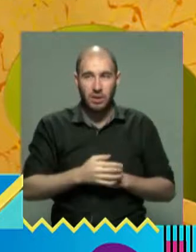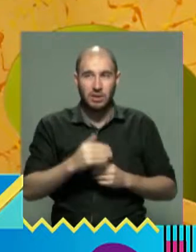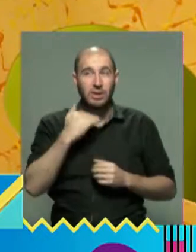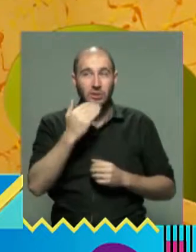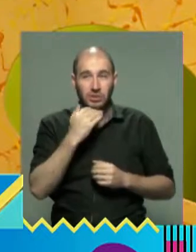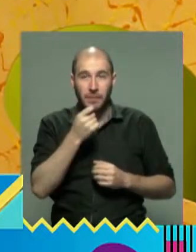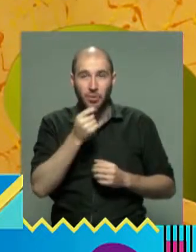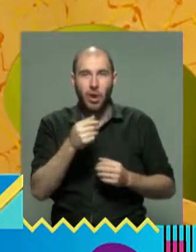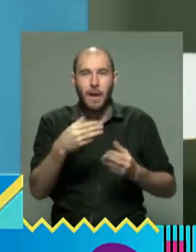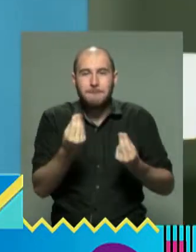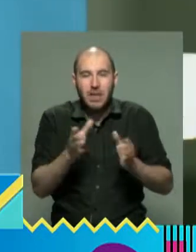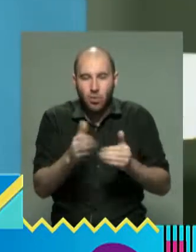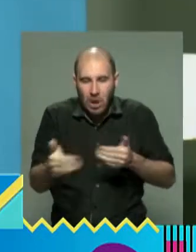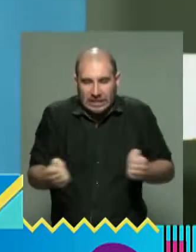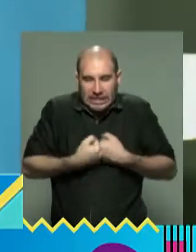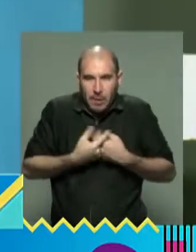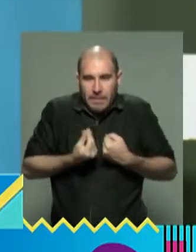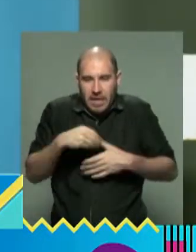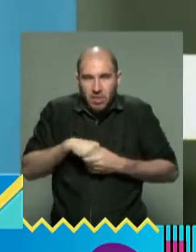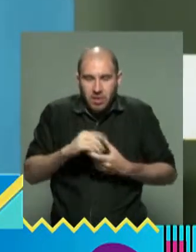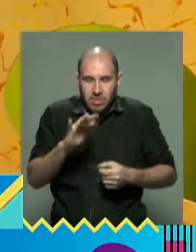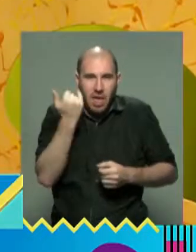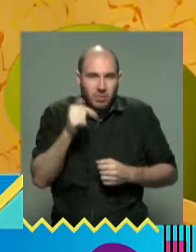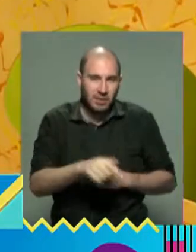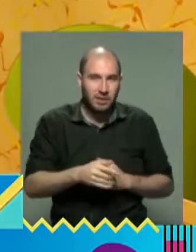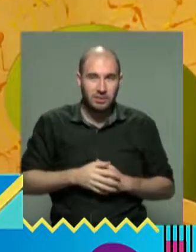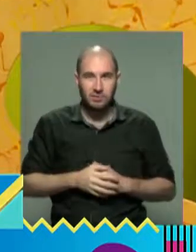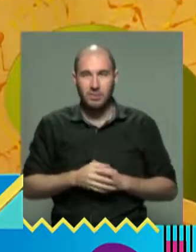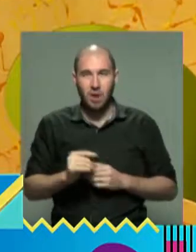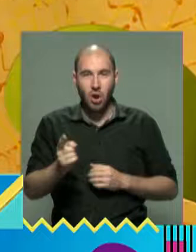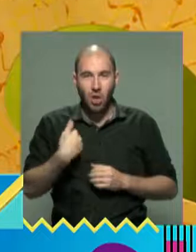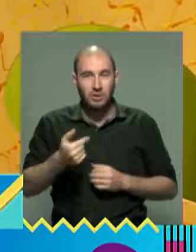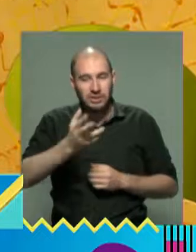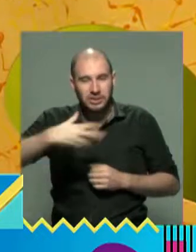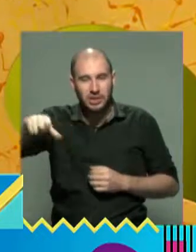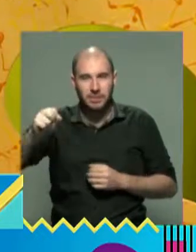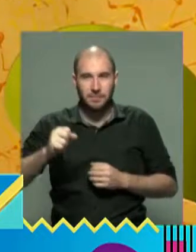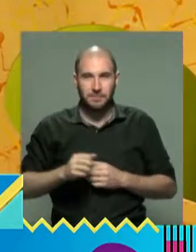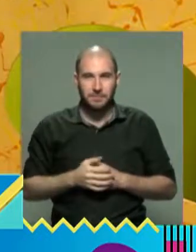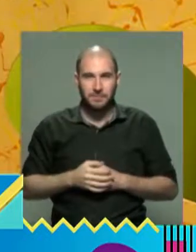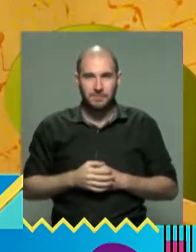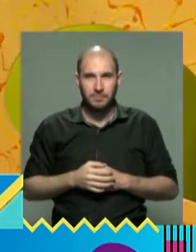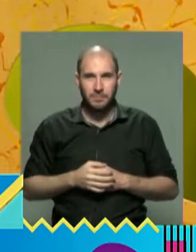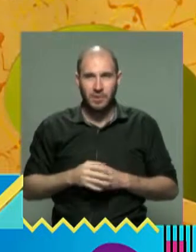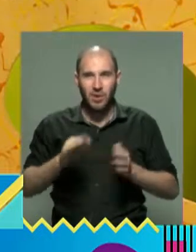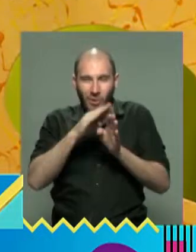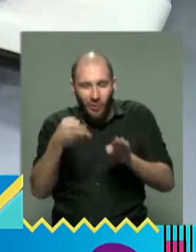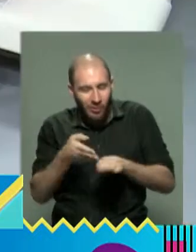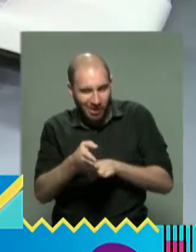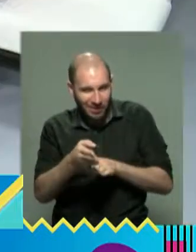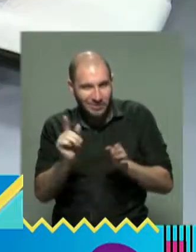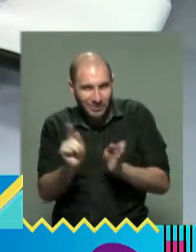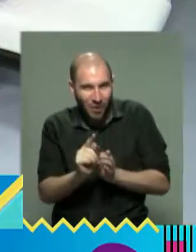que era claustrofóbica, por ejemplo. Bien. Y lo vienen a descubrir ahí. Claro. O sea, cuando nosotros lo llevamos, tenemos una cueva chiquita